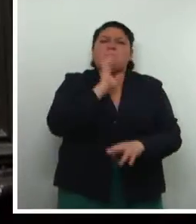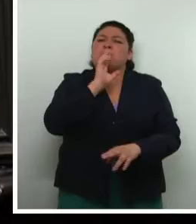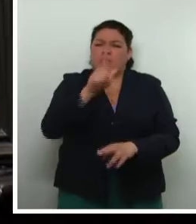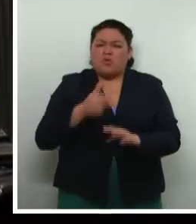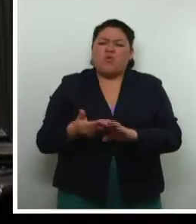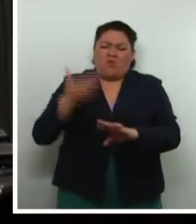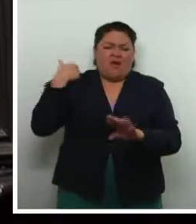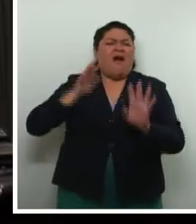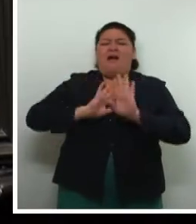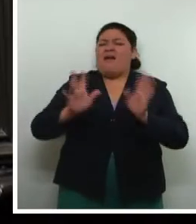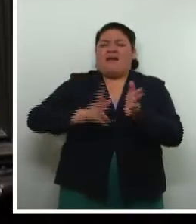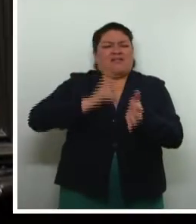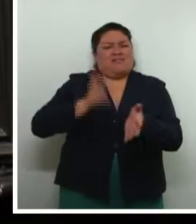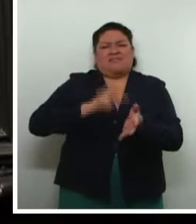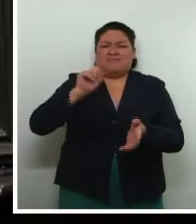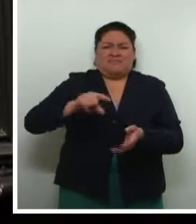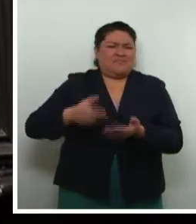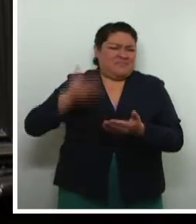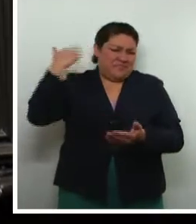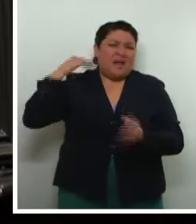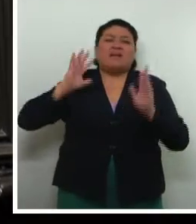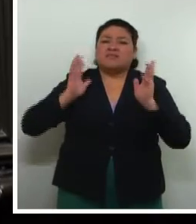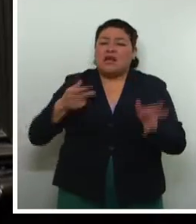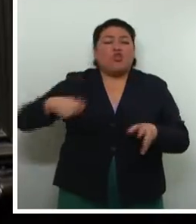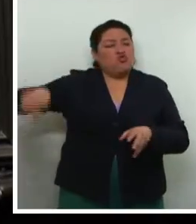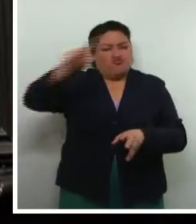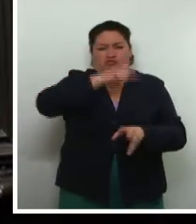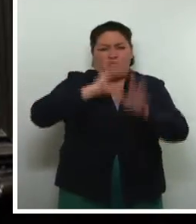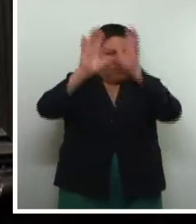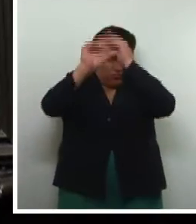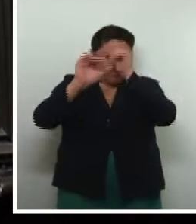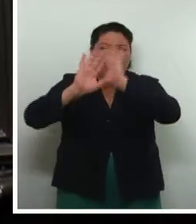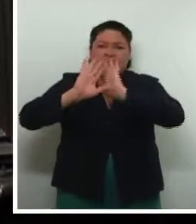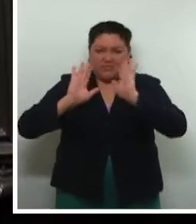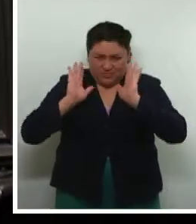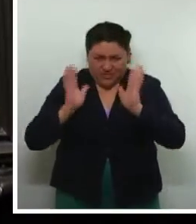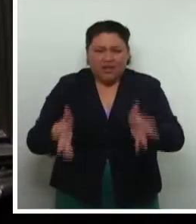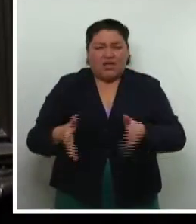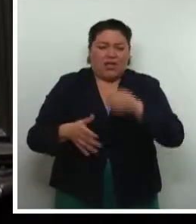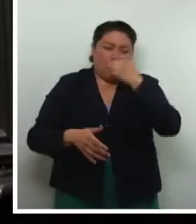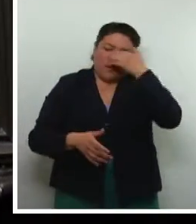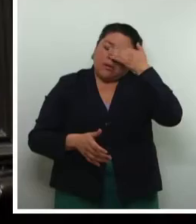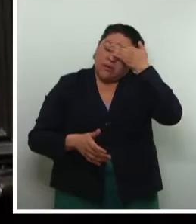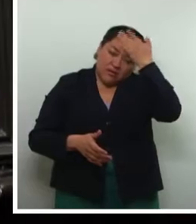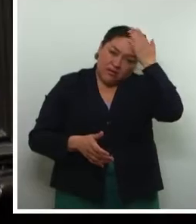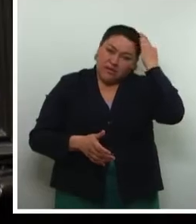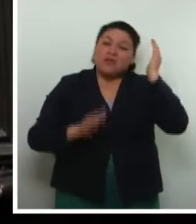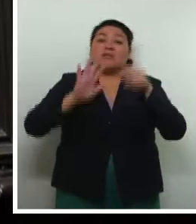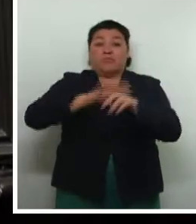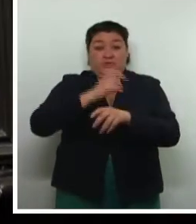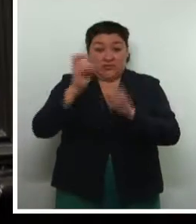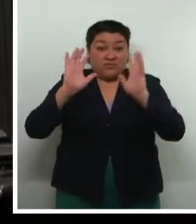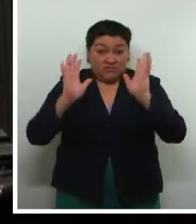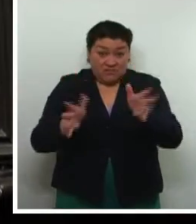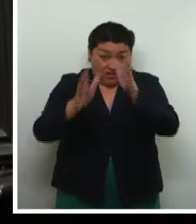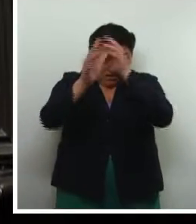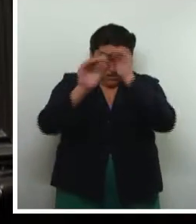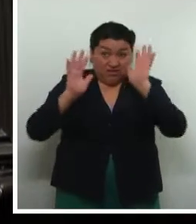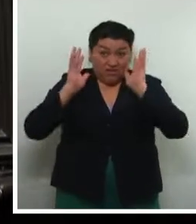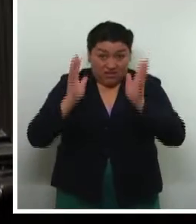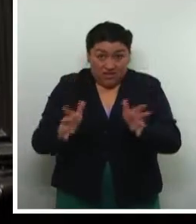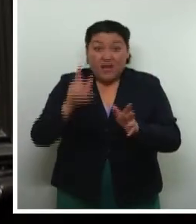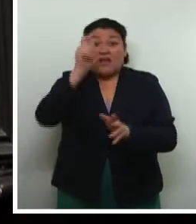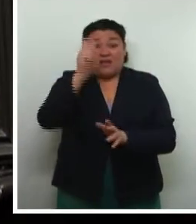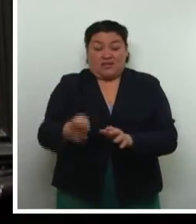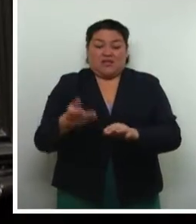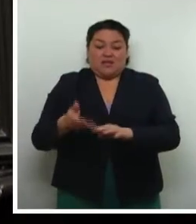habíamos discutido y en eso habíamos quedado. Entonces, si es así, quiere decir que